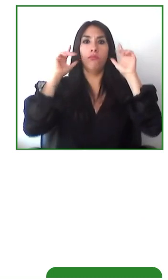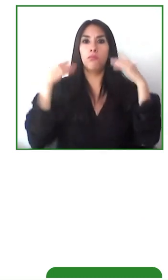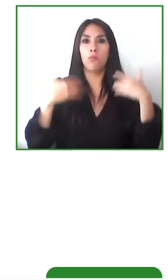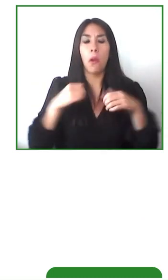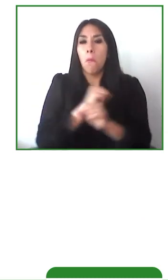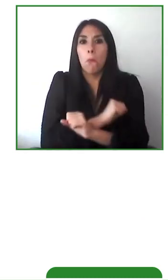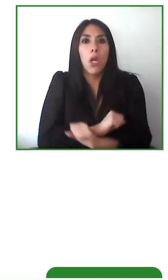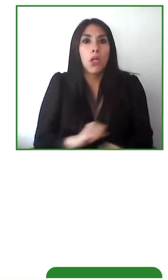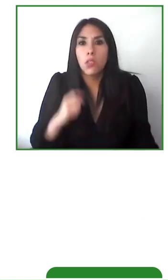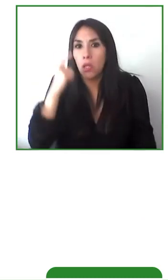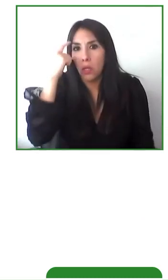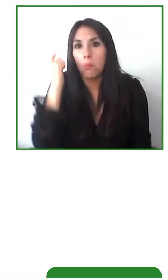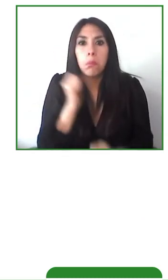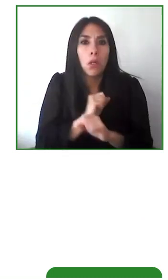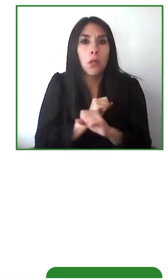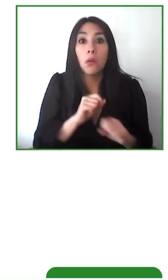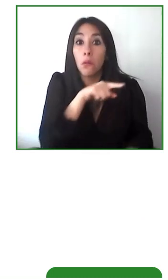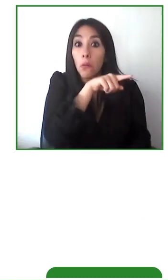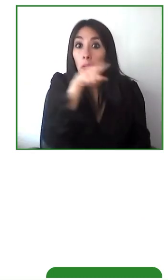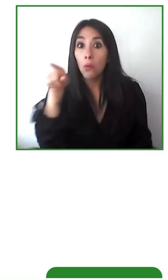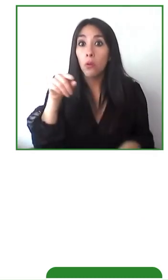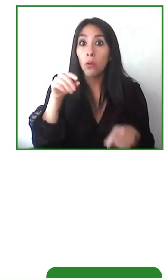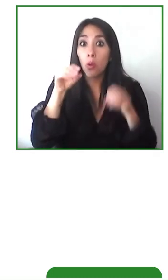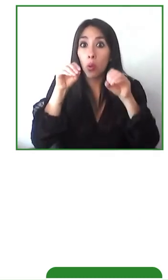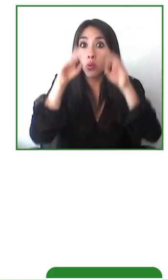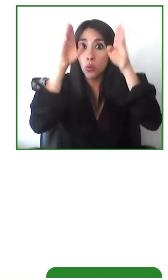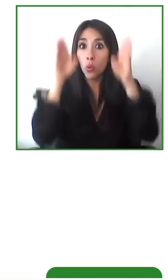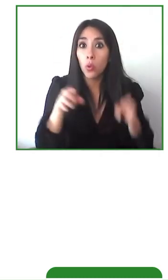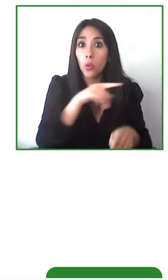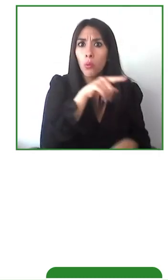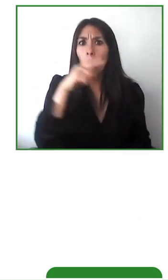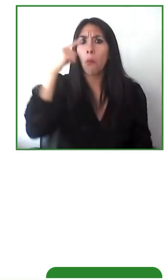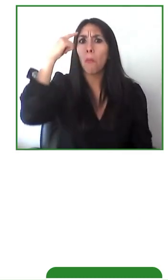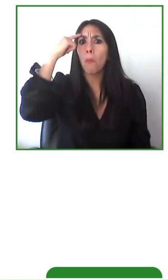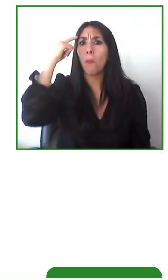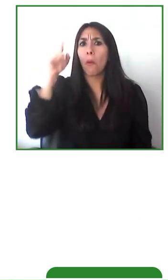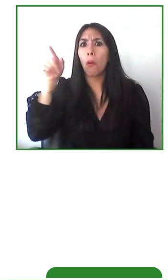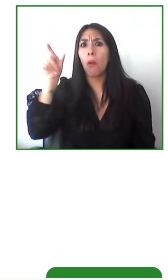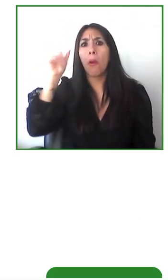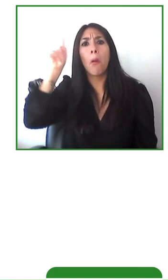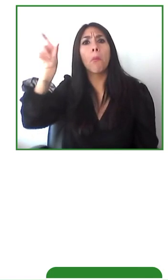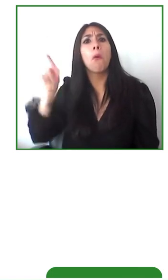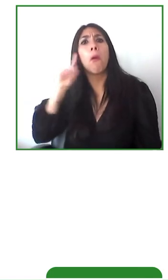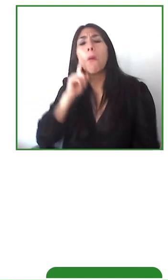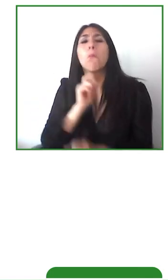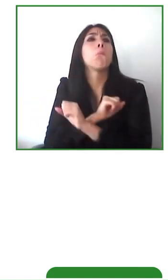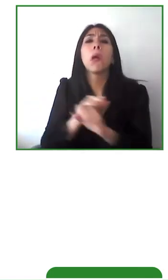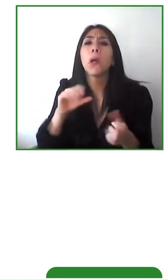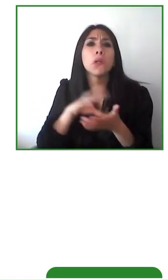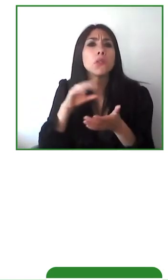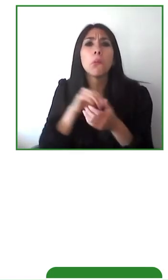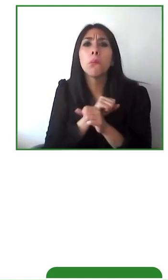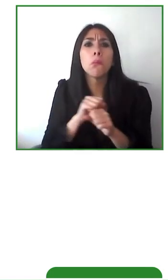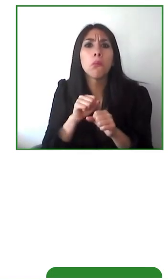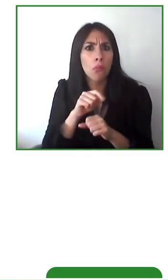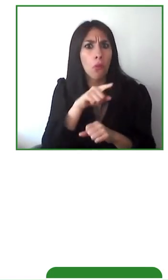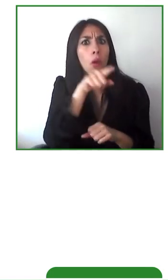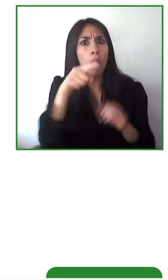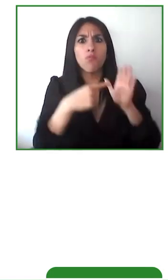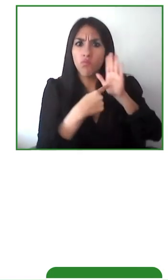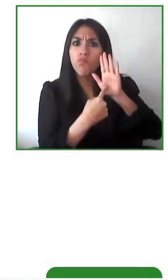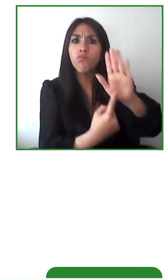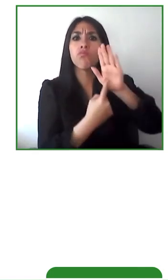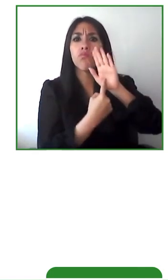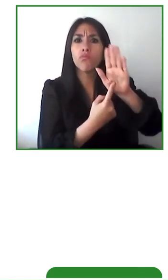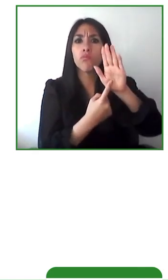tenían muy bajas expectativas, y a través de ello les mostramos y elevamos que la comunidad